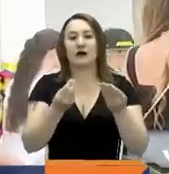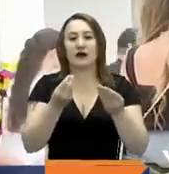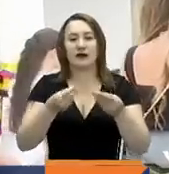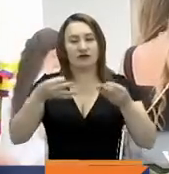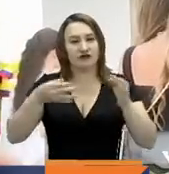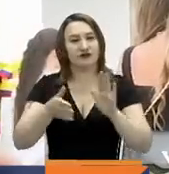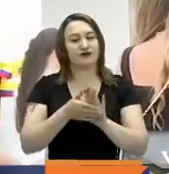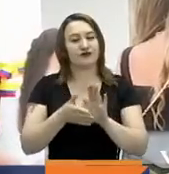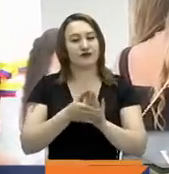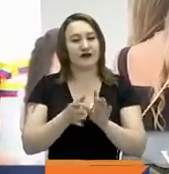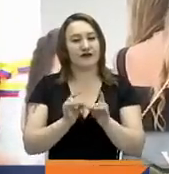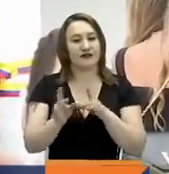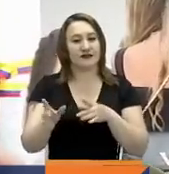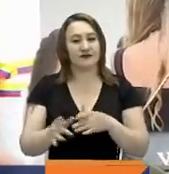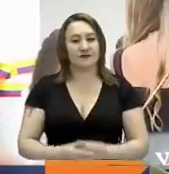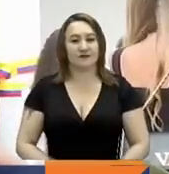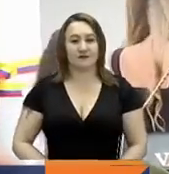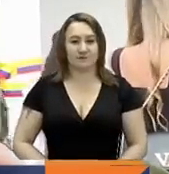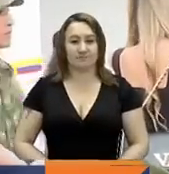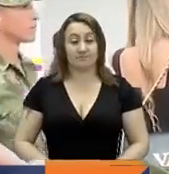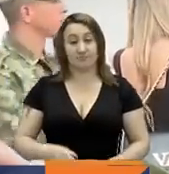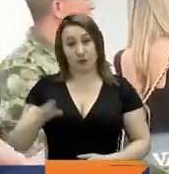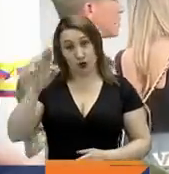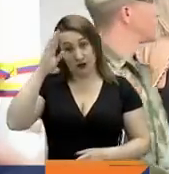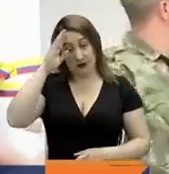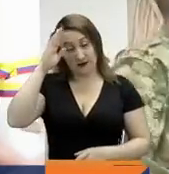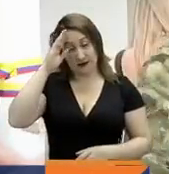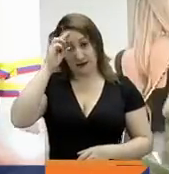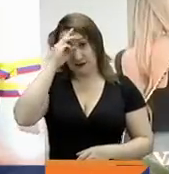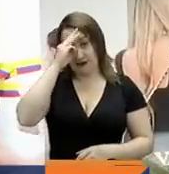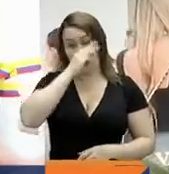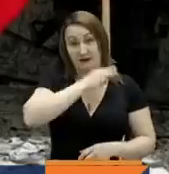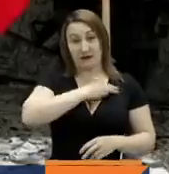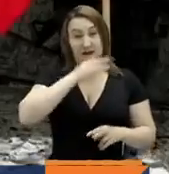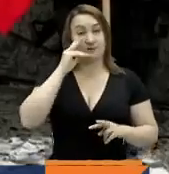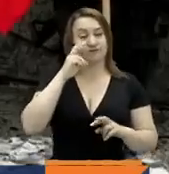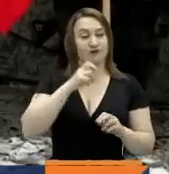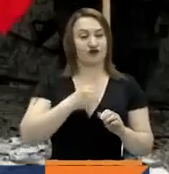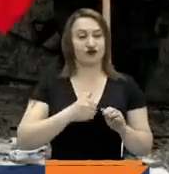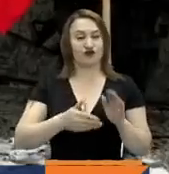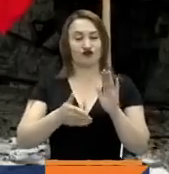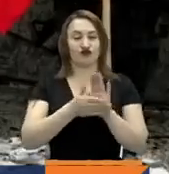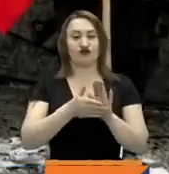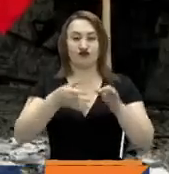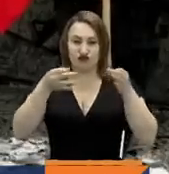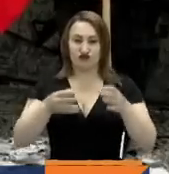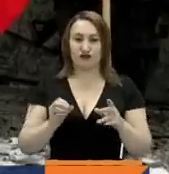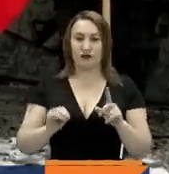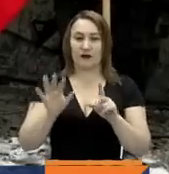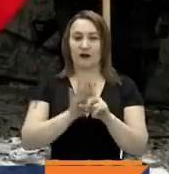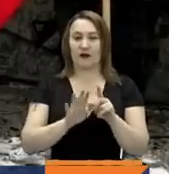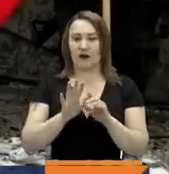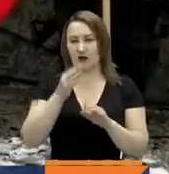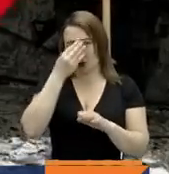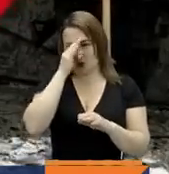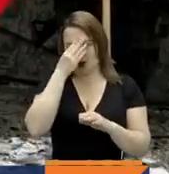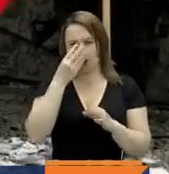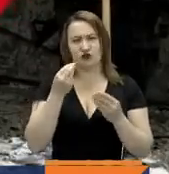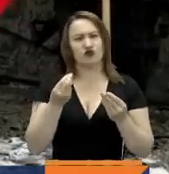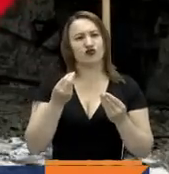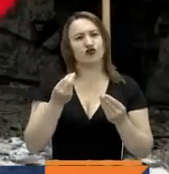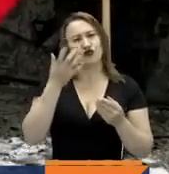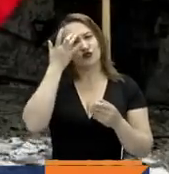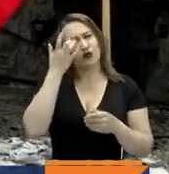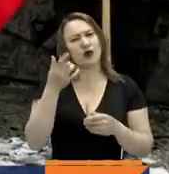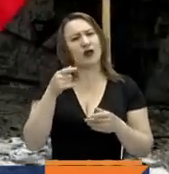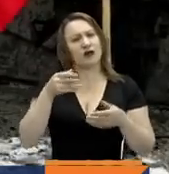será la inteligencia militar y policial la encargada de determinar su veracidad sobre el video hay varias dudas la primera es porque